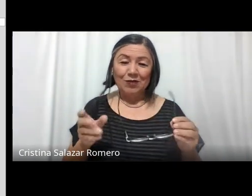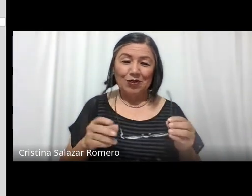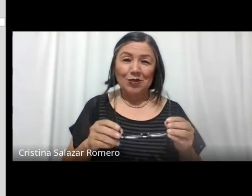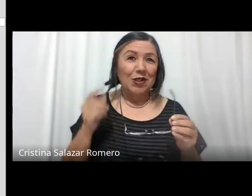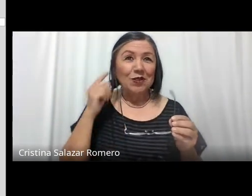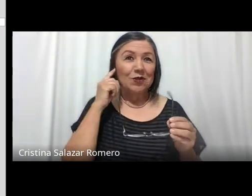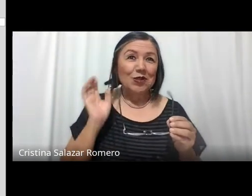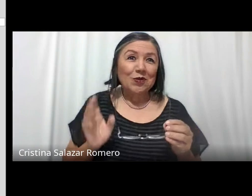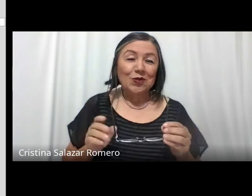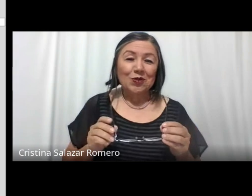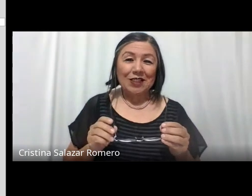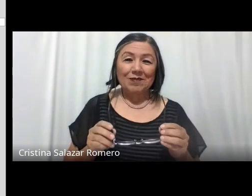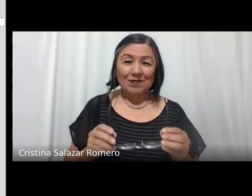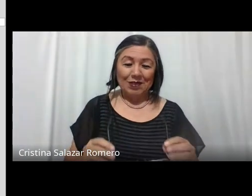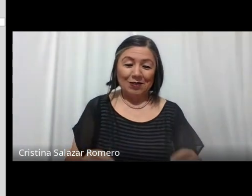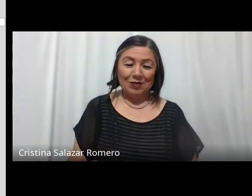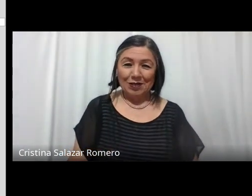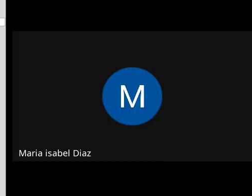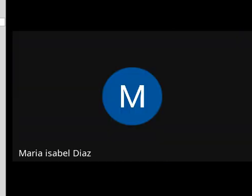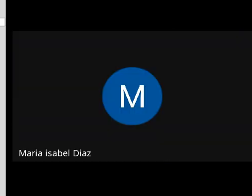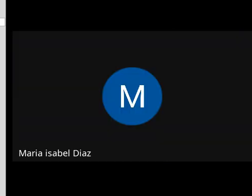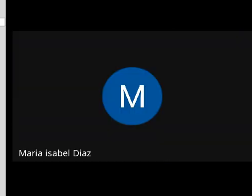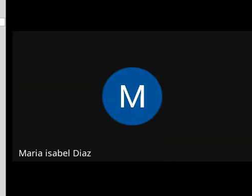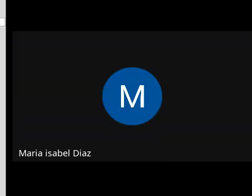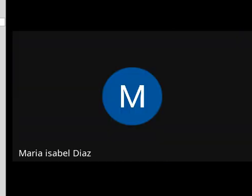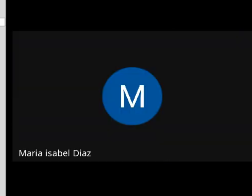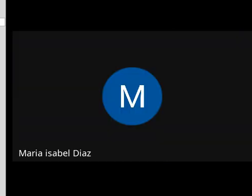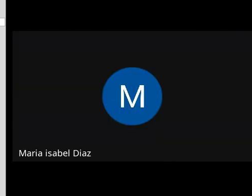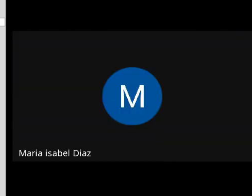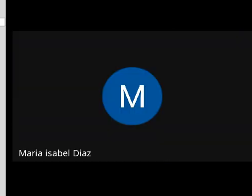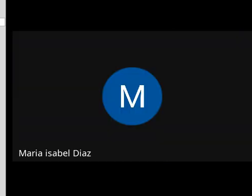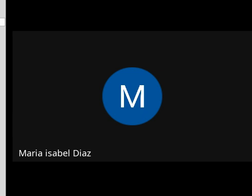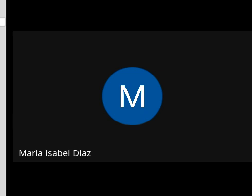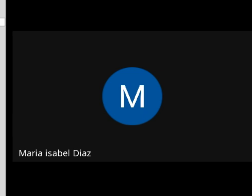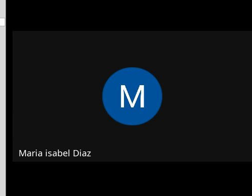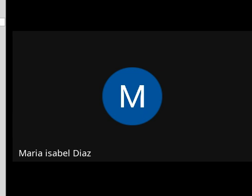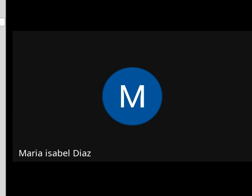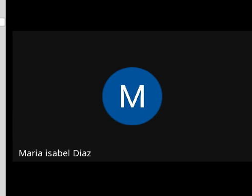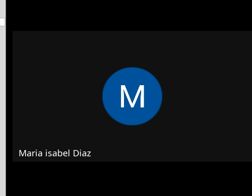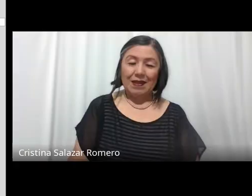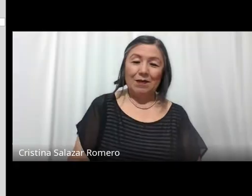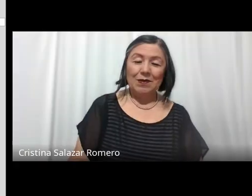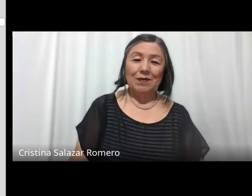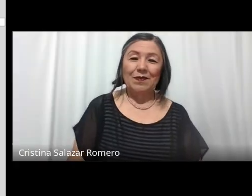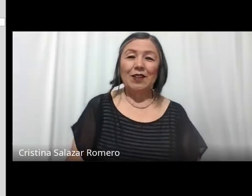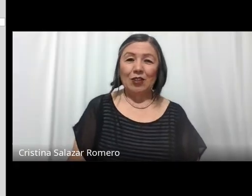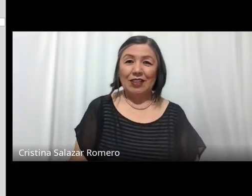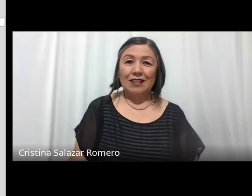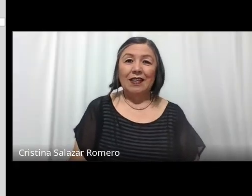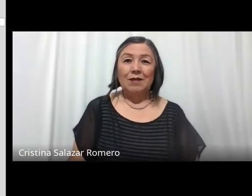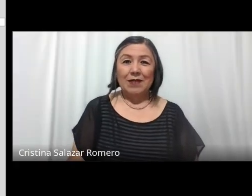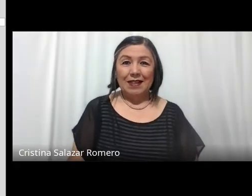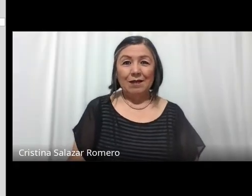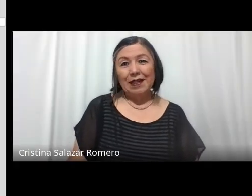Ay, como no lo veo y no los escucho, no sé, pero Sí, espero. sí se identifica y se entiende. Gracias, maestra. Ah, muy bien.